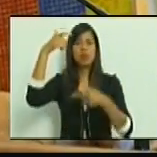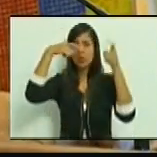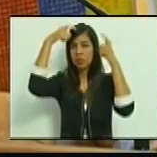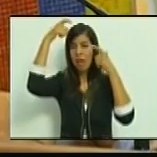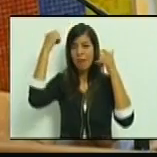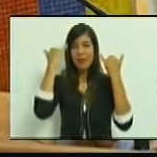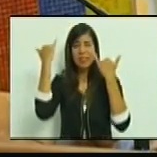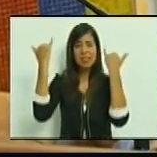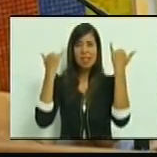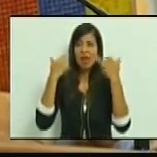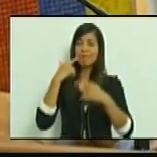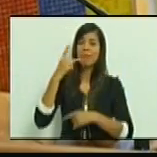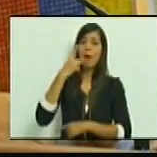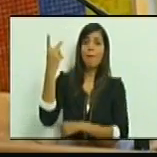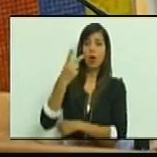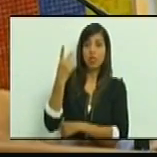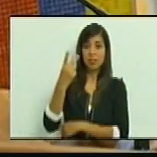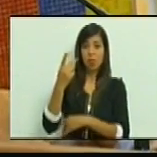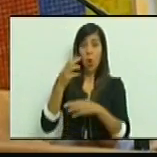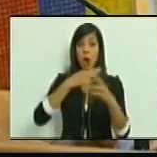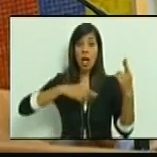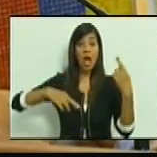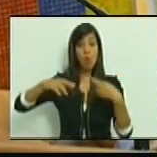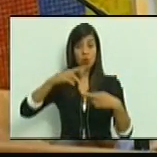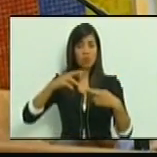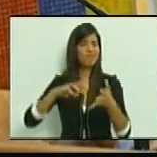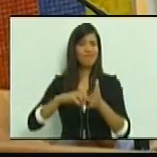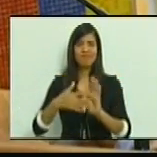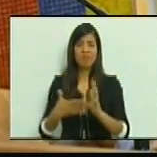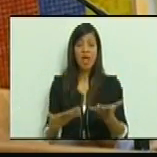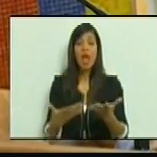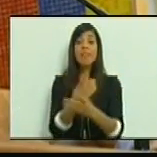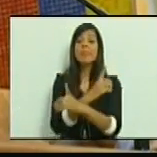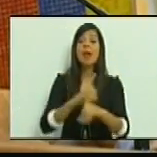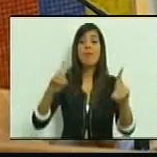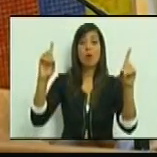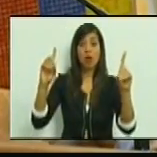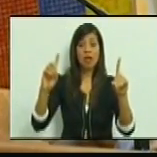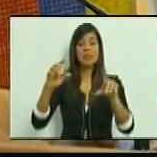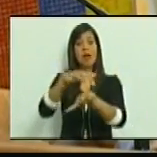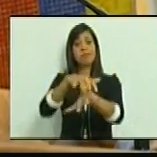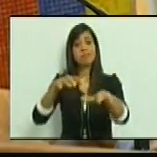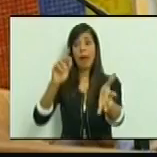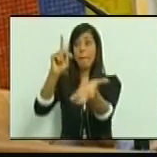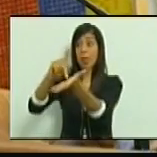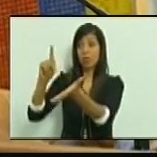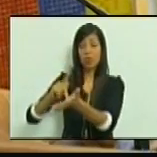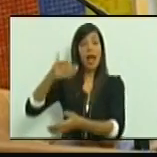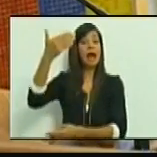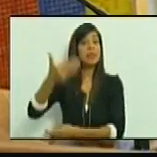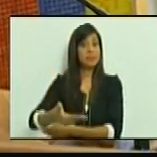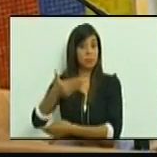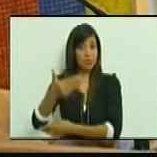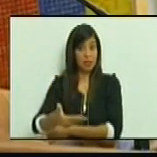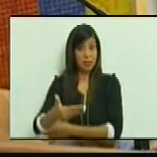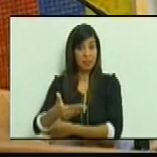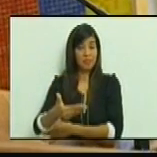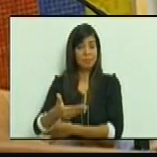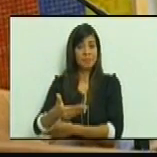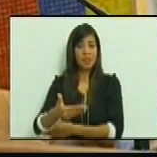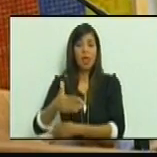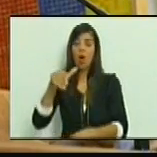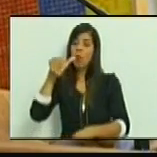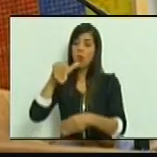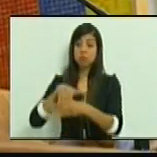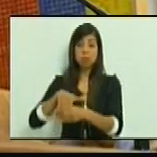su transitar político revolucionario es la democracia participativa y protagónica, teniendo al sufragio